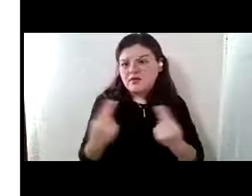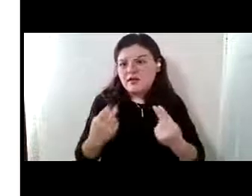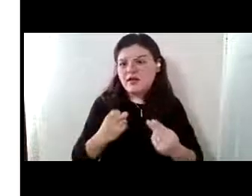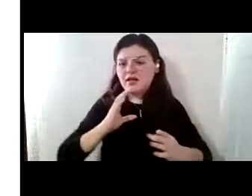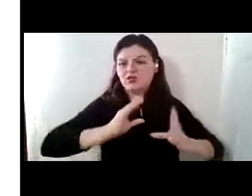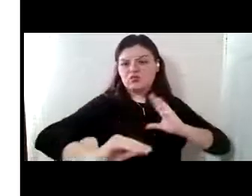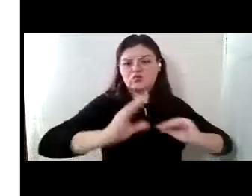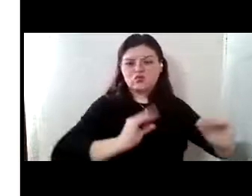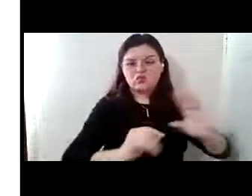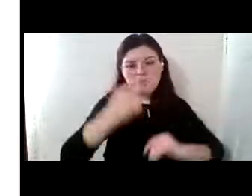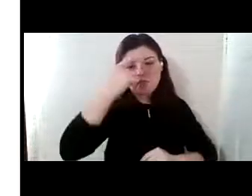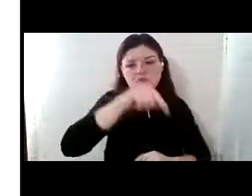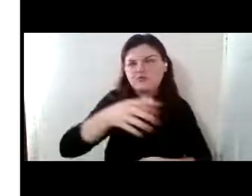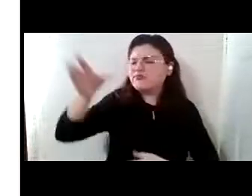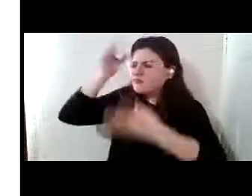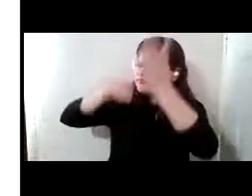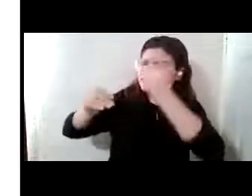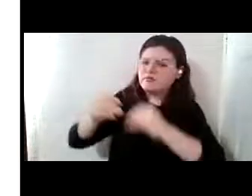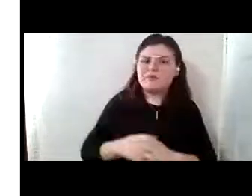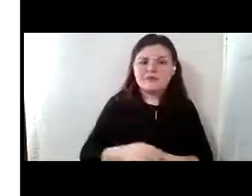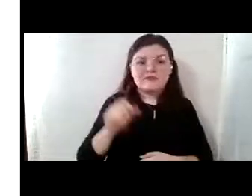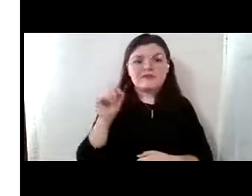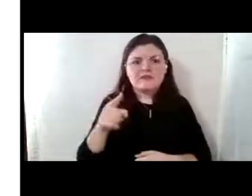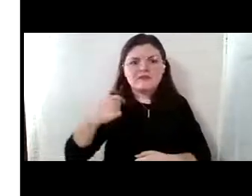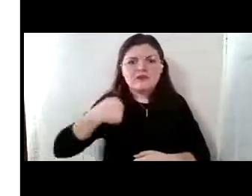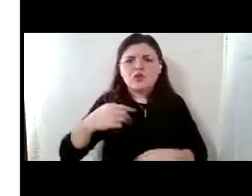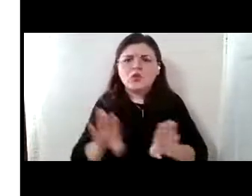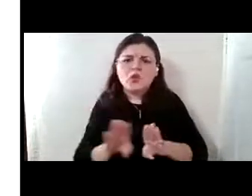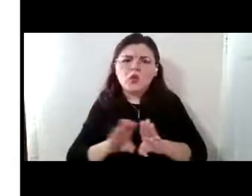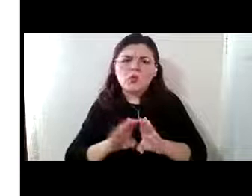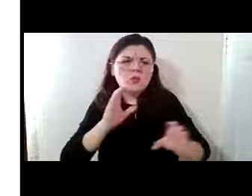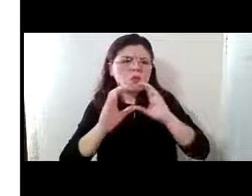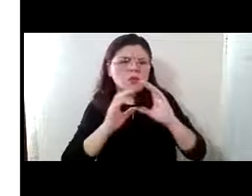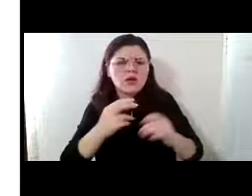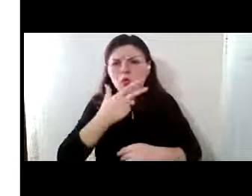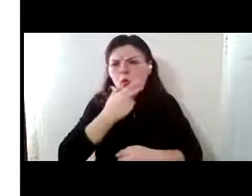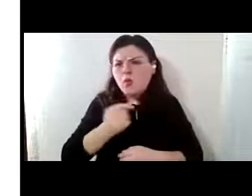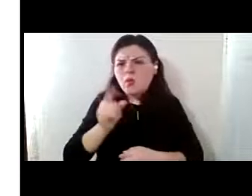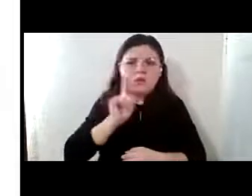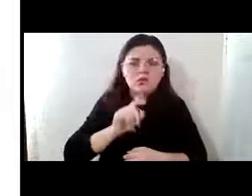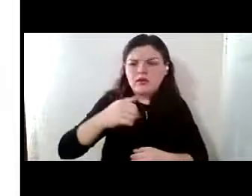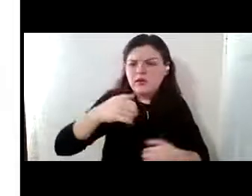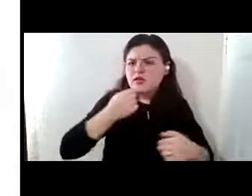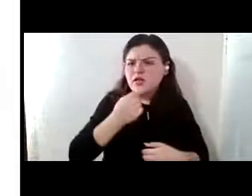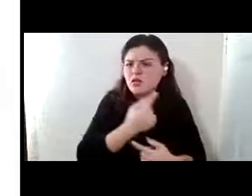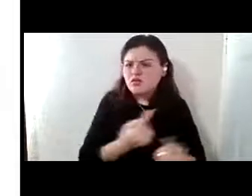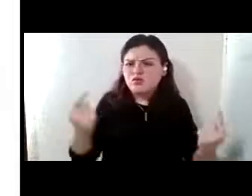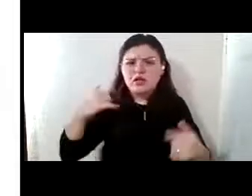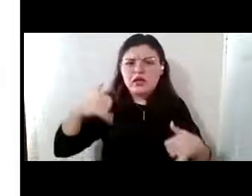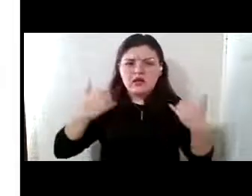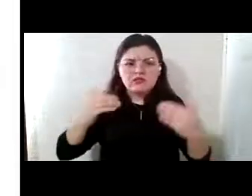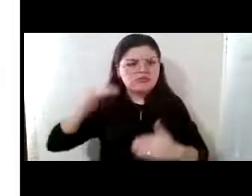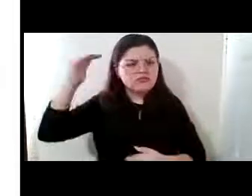bueno, aquí dice, ¿cómo me comunico con niños, niñas y adolescentes? Algo bien importante que a lo mejor muchos de los que estamos aquí